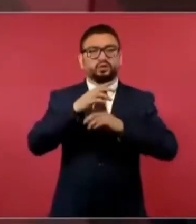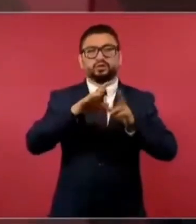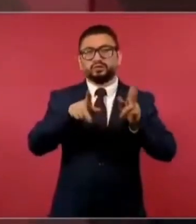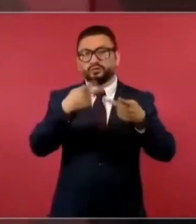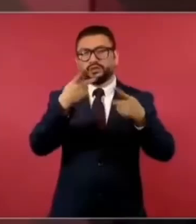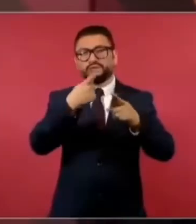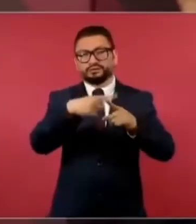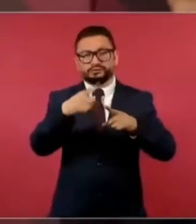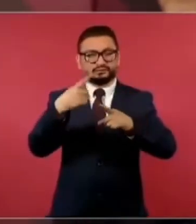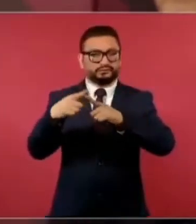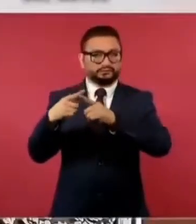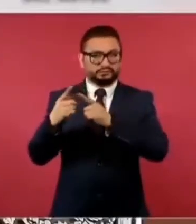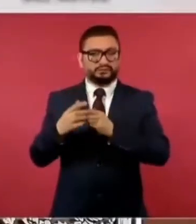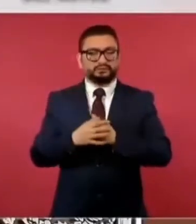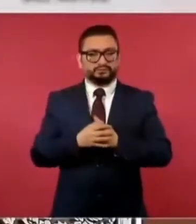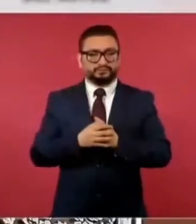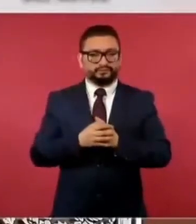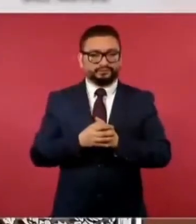cosas,